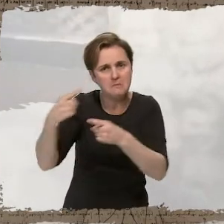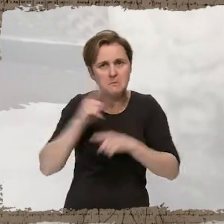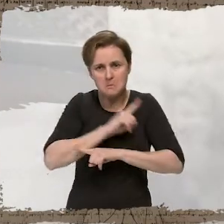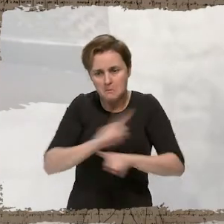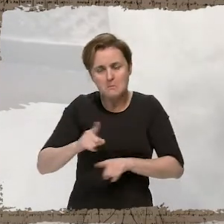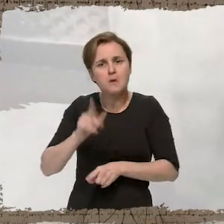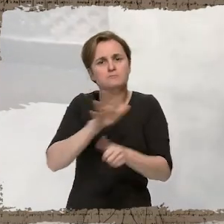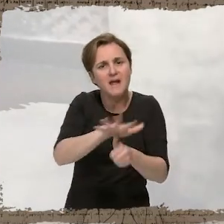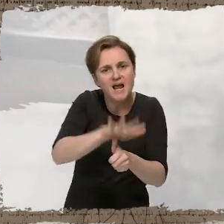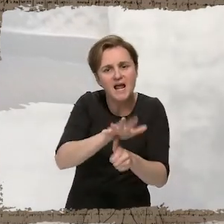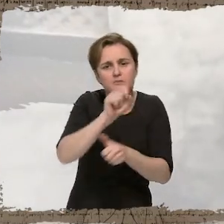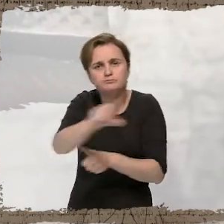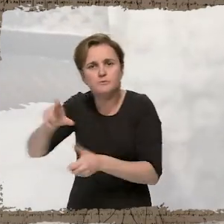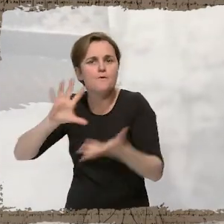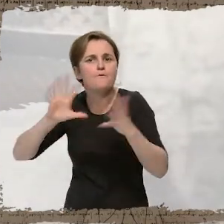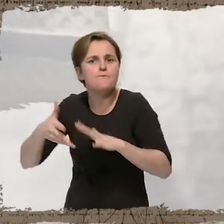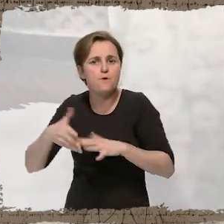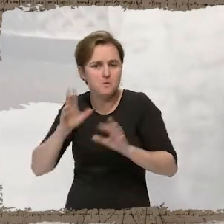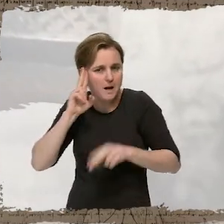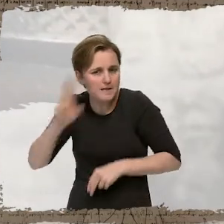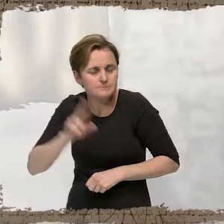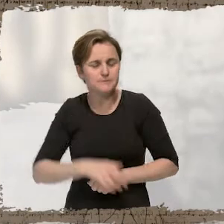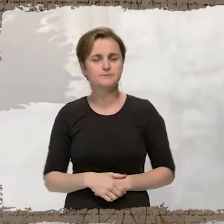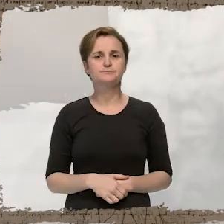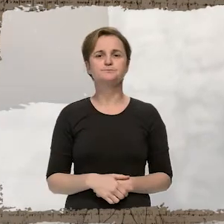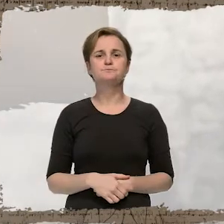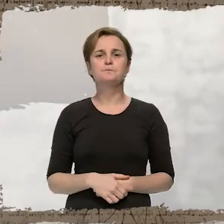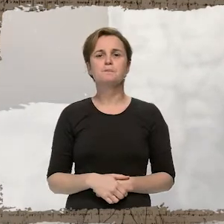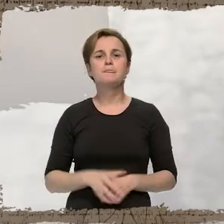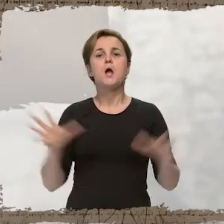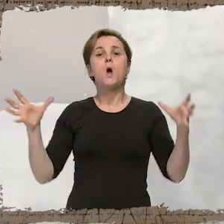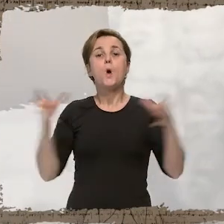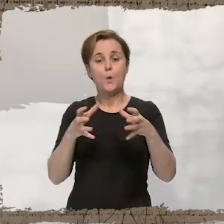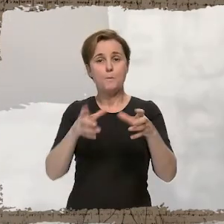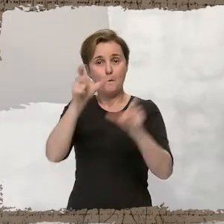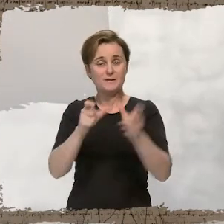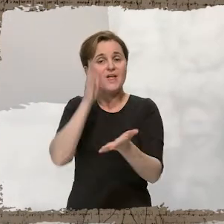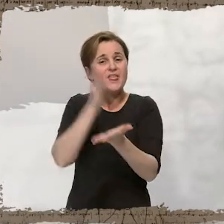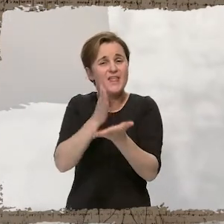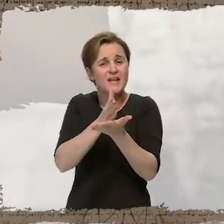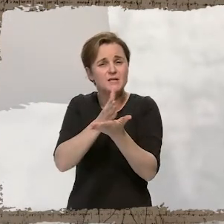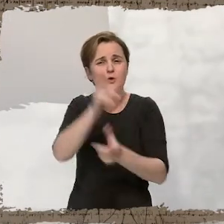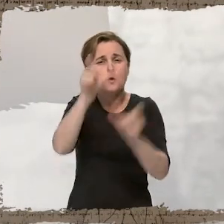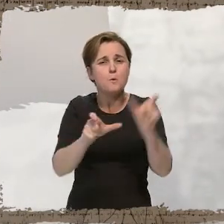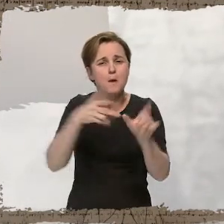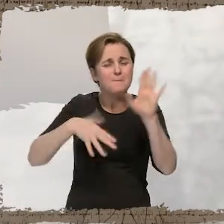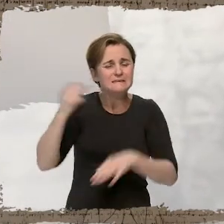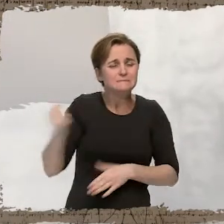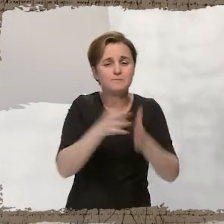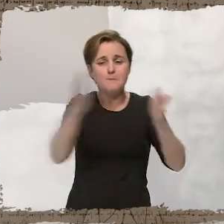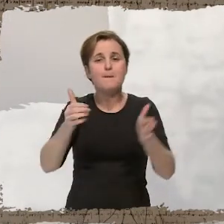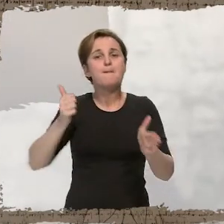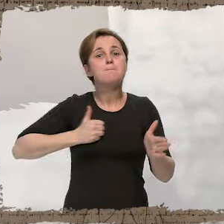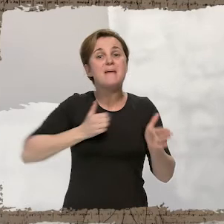su género su orientación sexual y su forma de ser una de las agrupaciones de derechos humanos más importantes surgidas